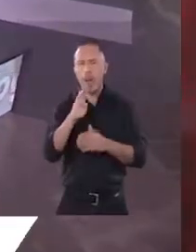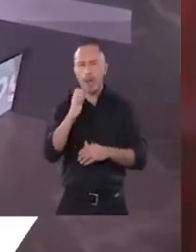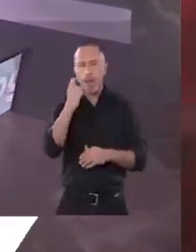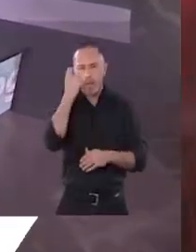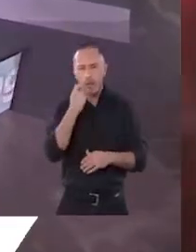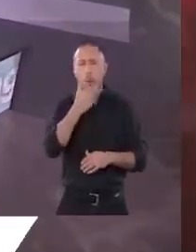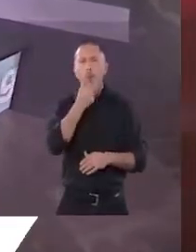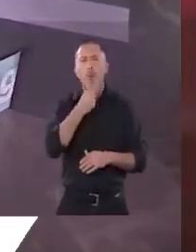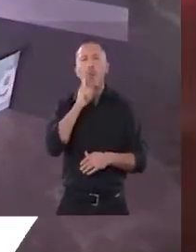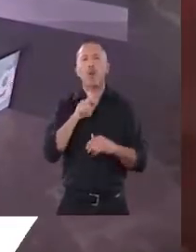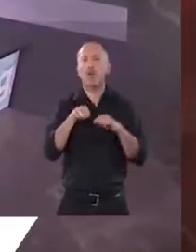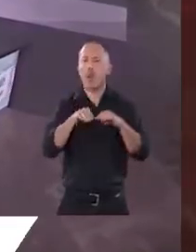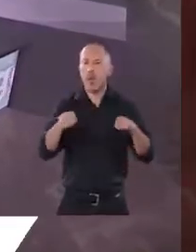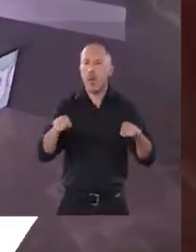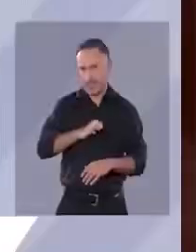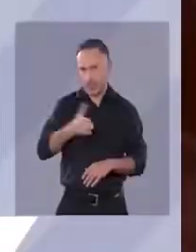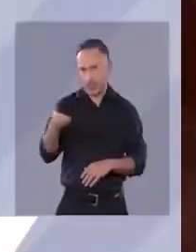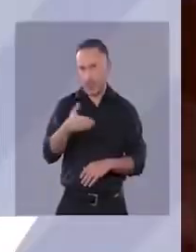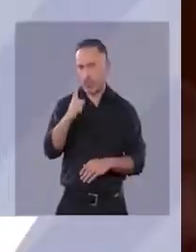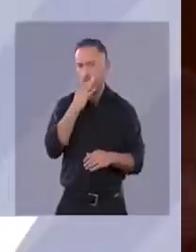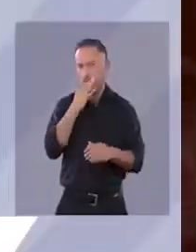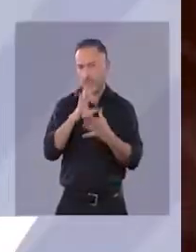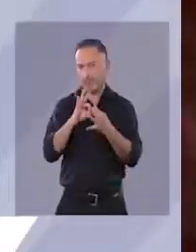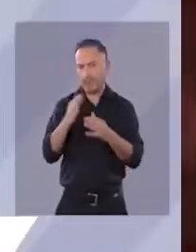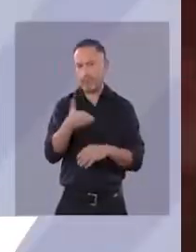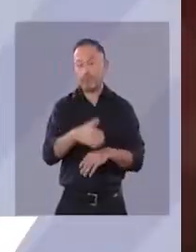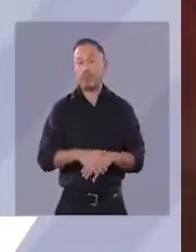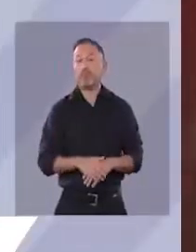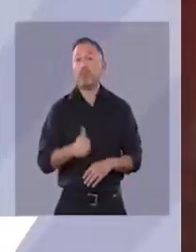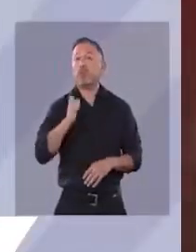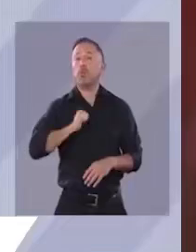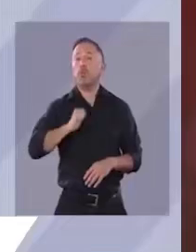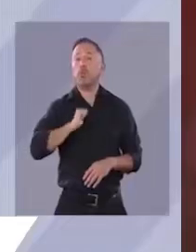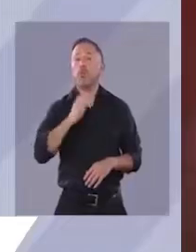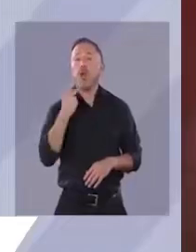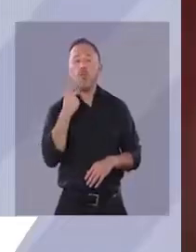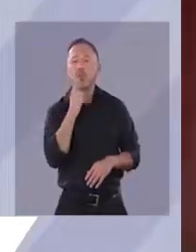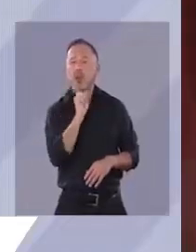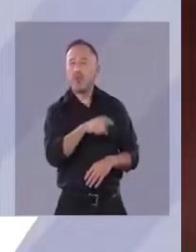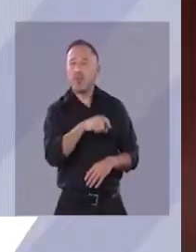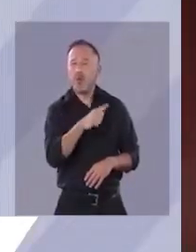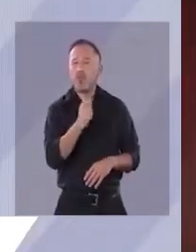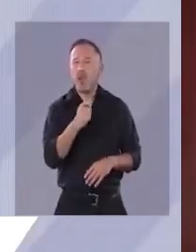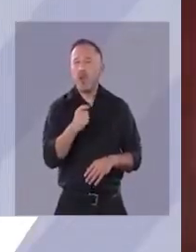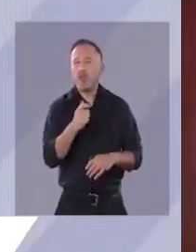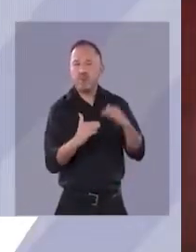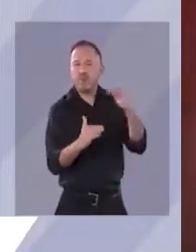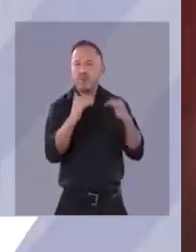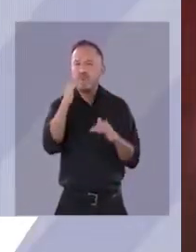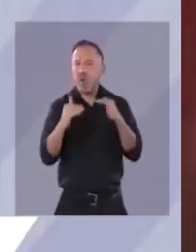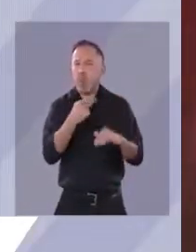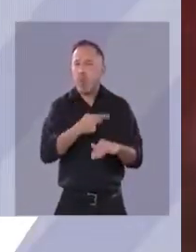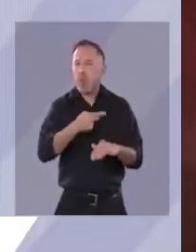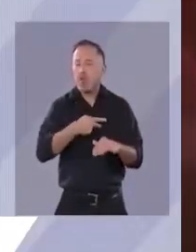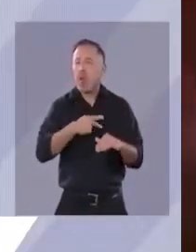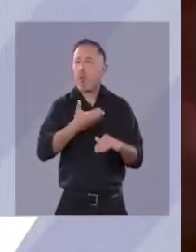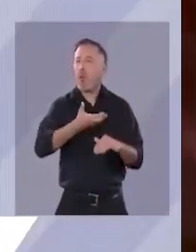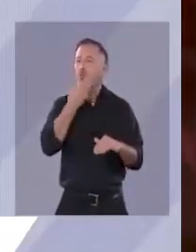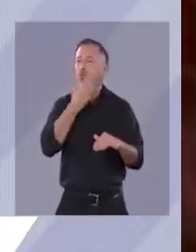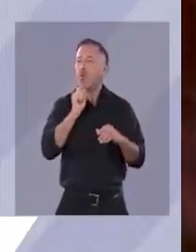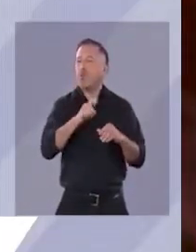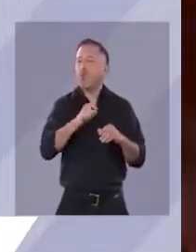sí impulsaría una reforma al Poder Judicial, toda vez que había en días recientes el caso